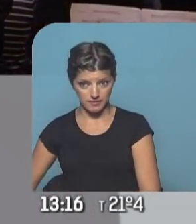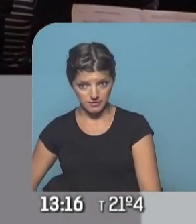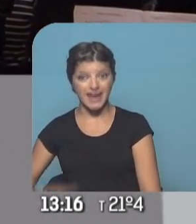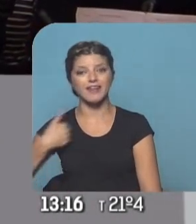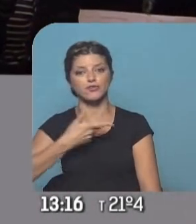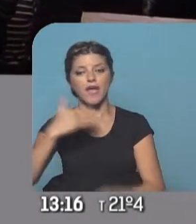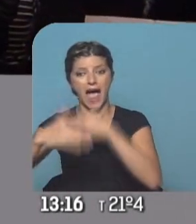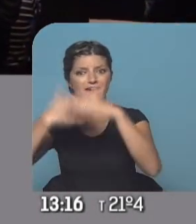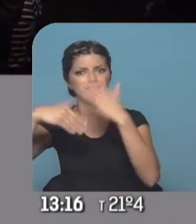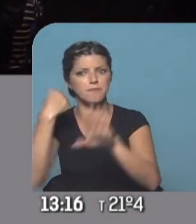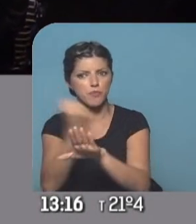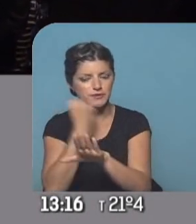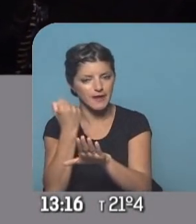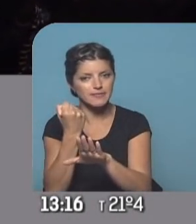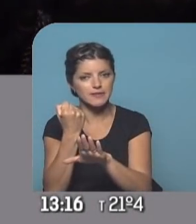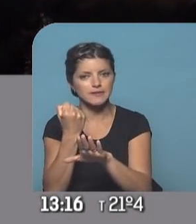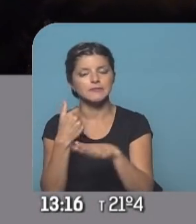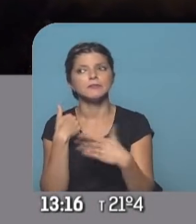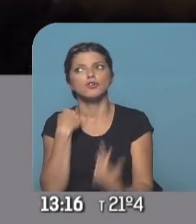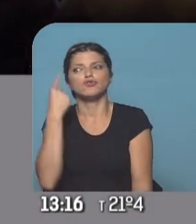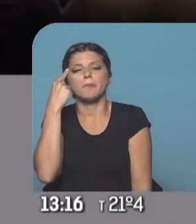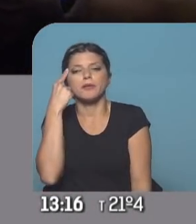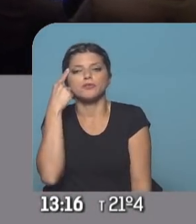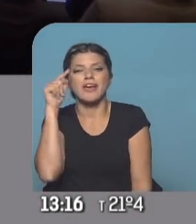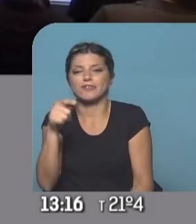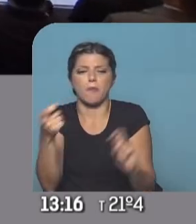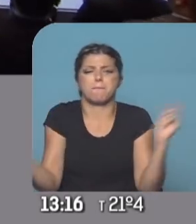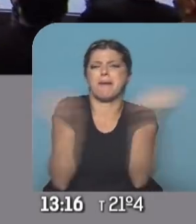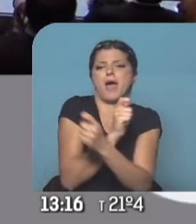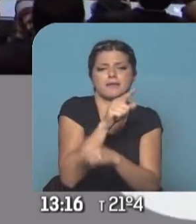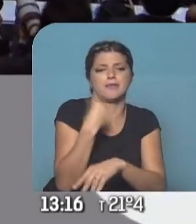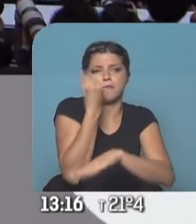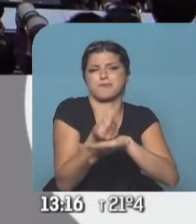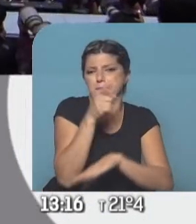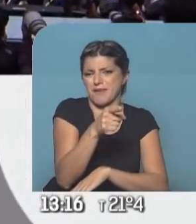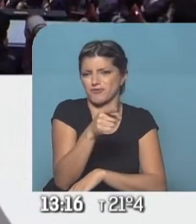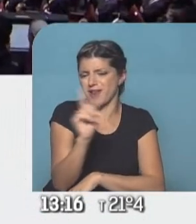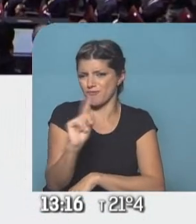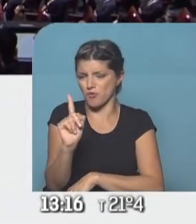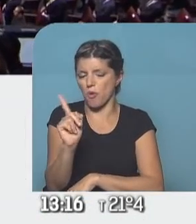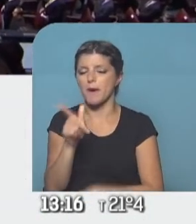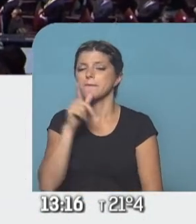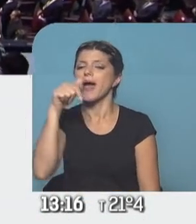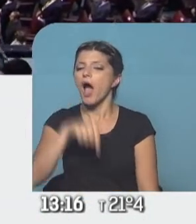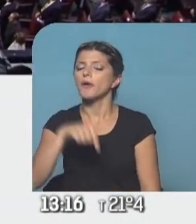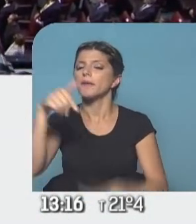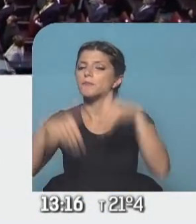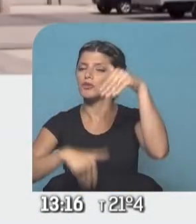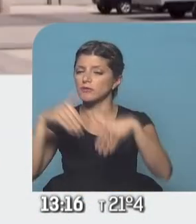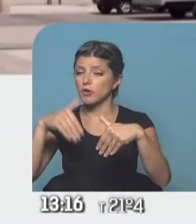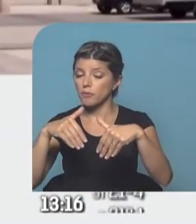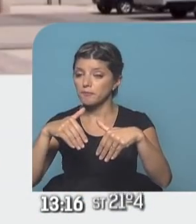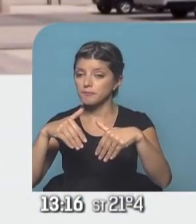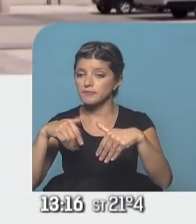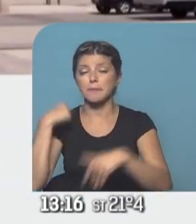importantes, que me parece que no va a haber un gran cambio, sino que creo que lo que ahora también está en juego en estas elecciones es, digamos,